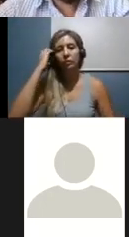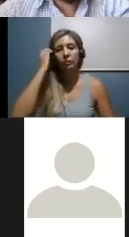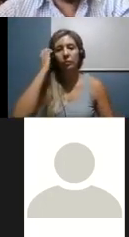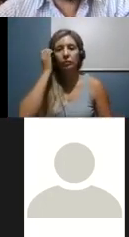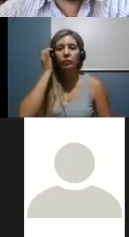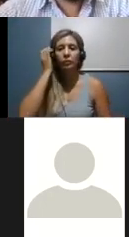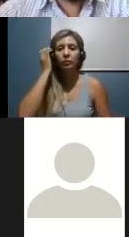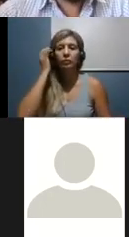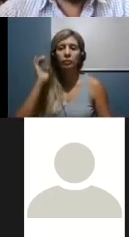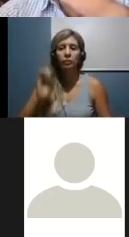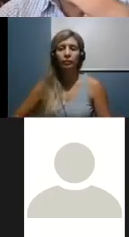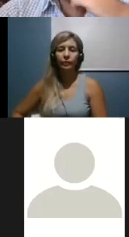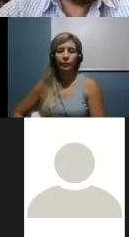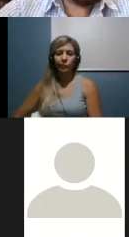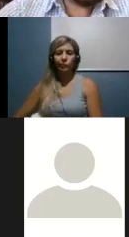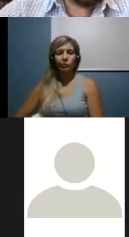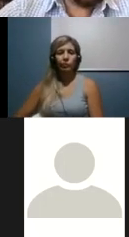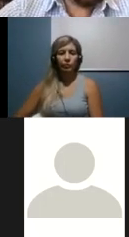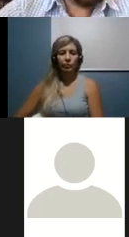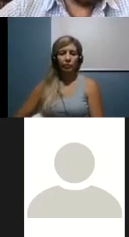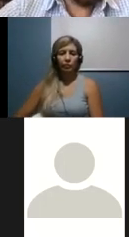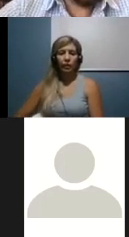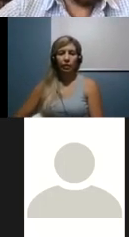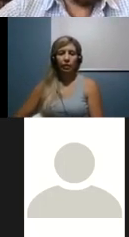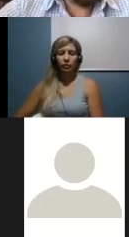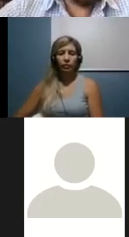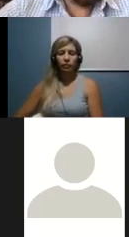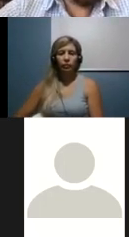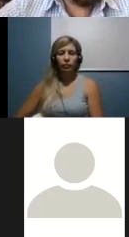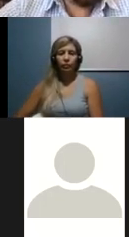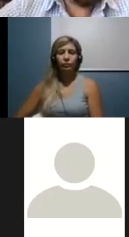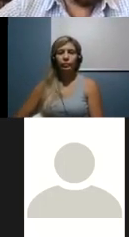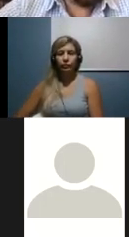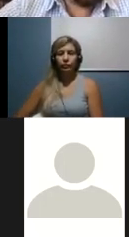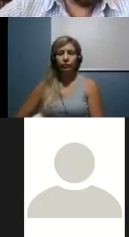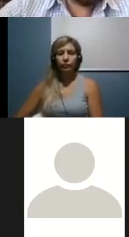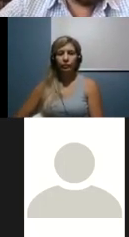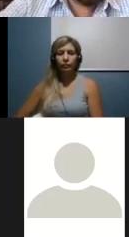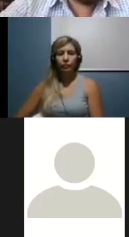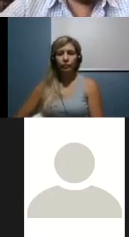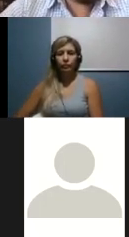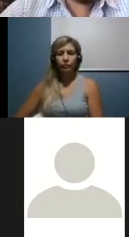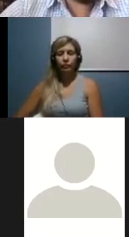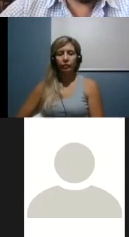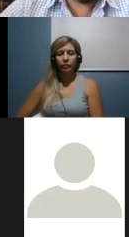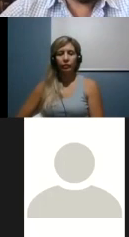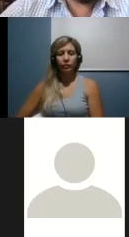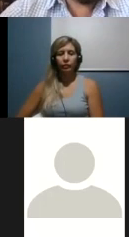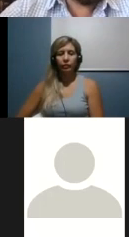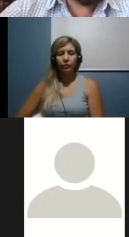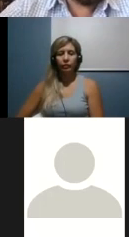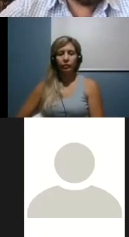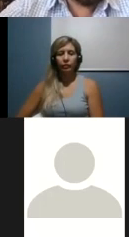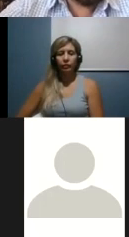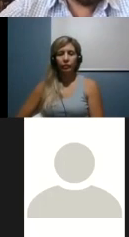adaptabilidad, el pensamiento crítico, la empatía, la integridad, la proactividad y la resiliencia. Cito algunas de las nuevas competencias que hoy